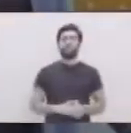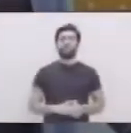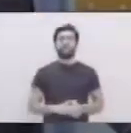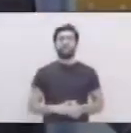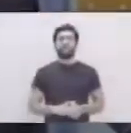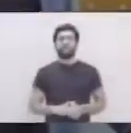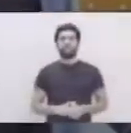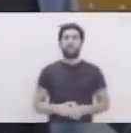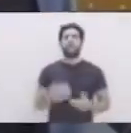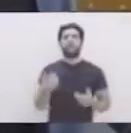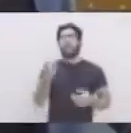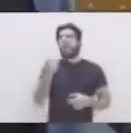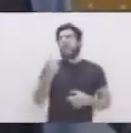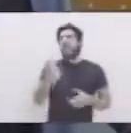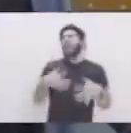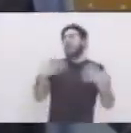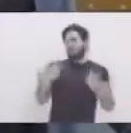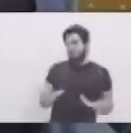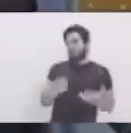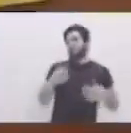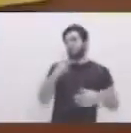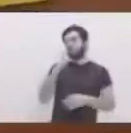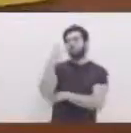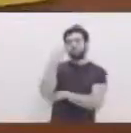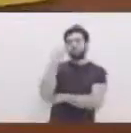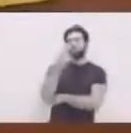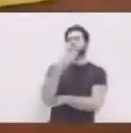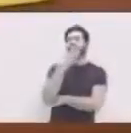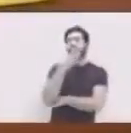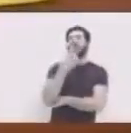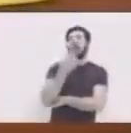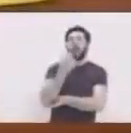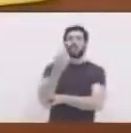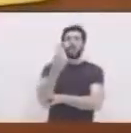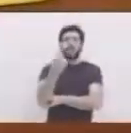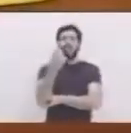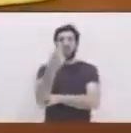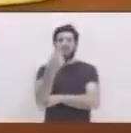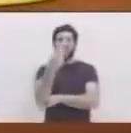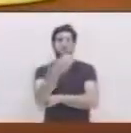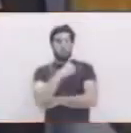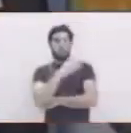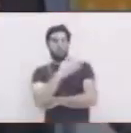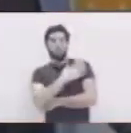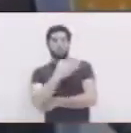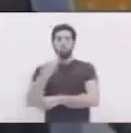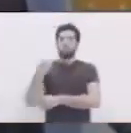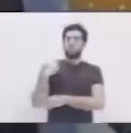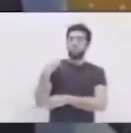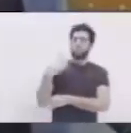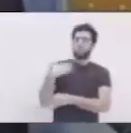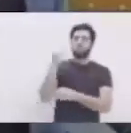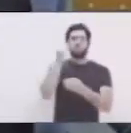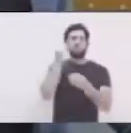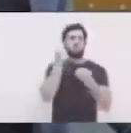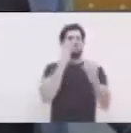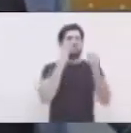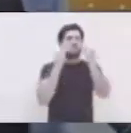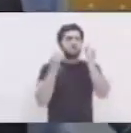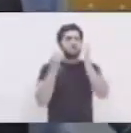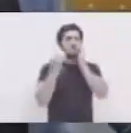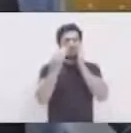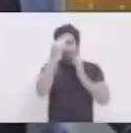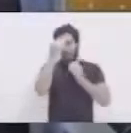A ver, ¿y qué le falta a nuestra jirafa para que sea una jirafa? Las manchitas. Muy bien, excelente. Vamos a pegarle todas